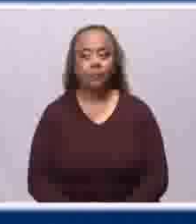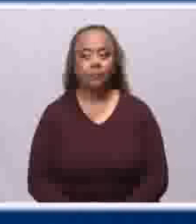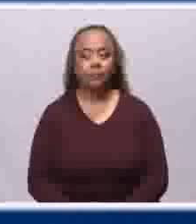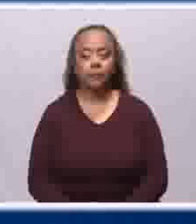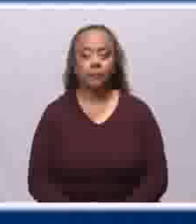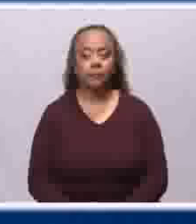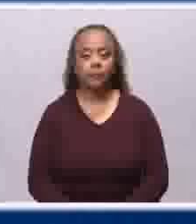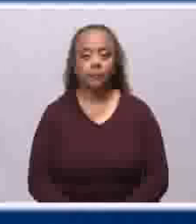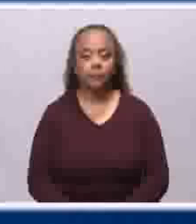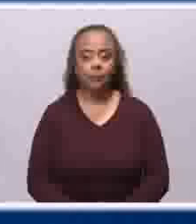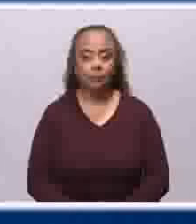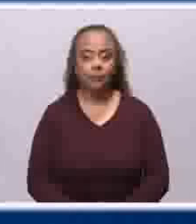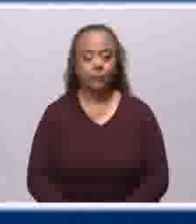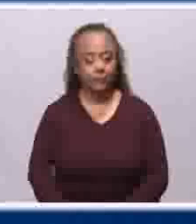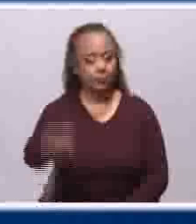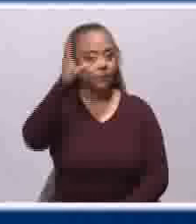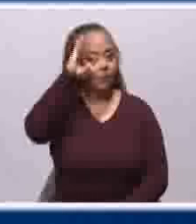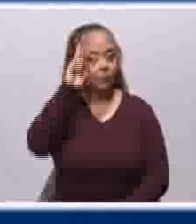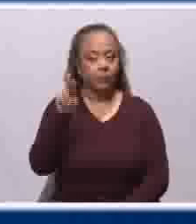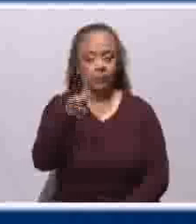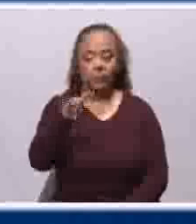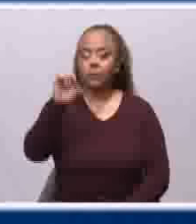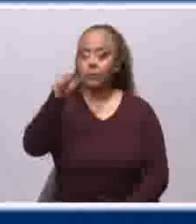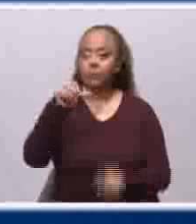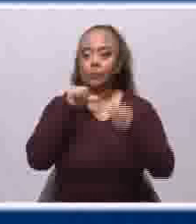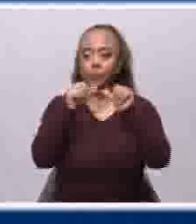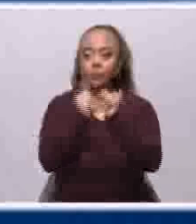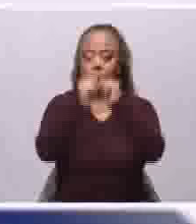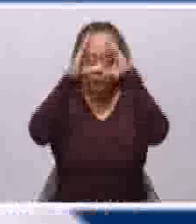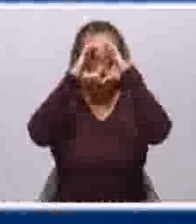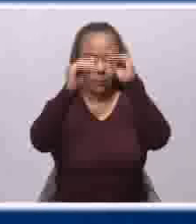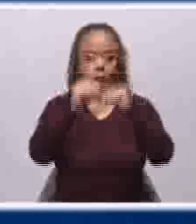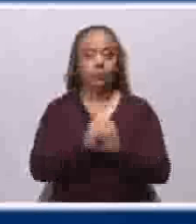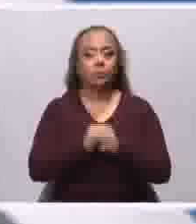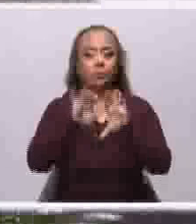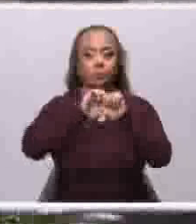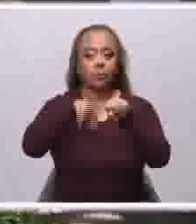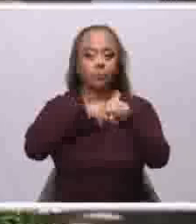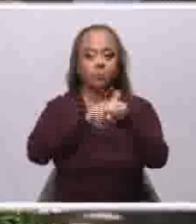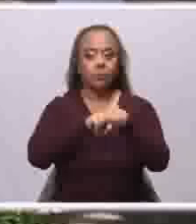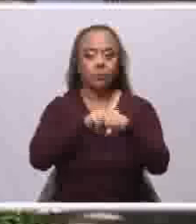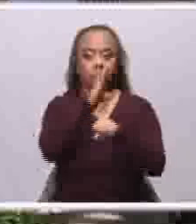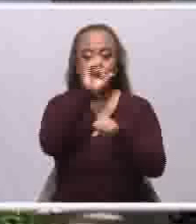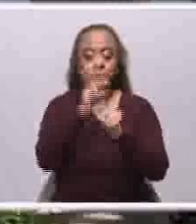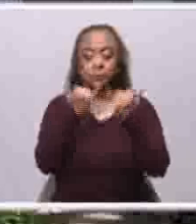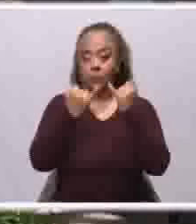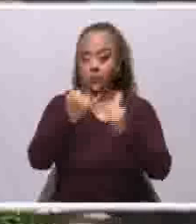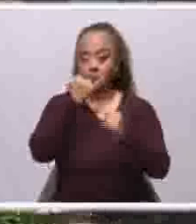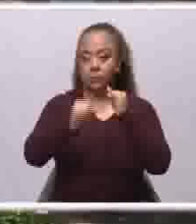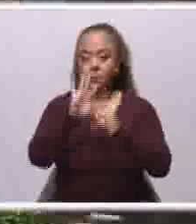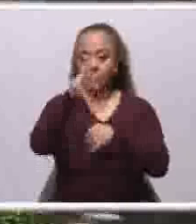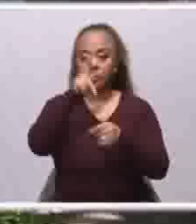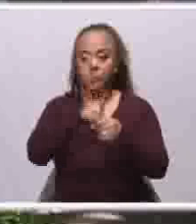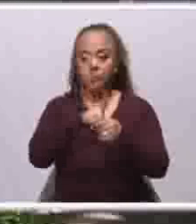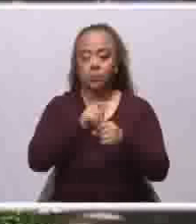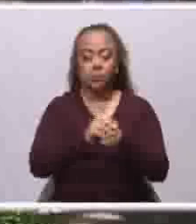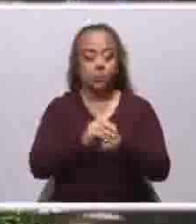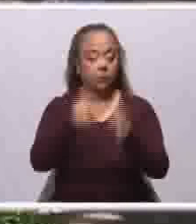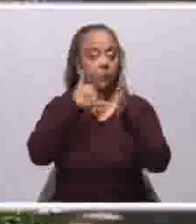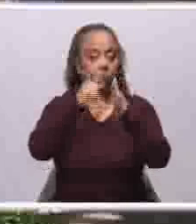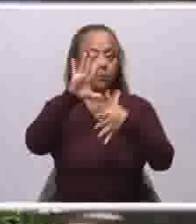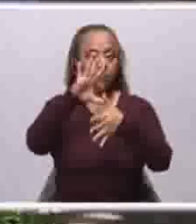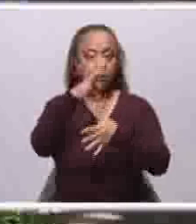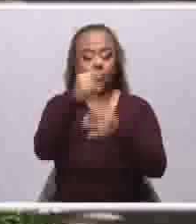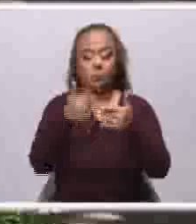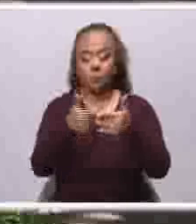tardes saludos compañeros Así es continuamos con información de la selección nacional que ya terminó su participación en la Copa América y antes